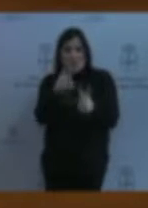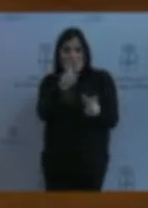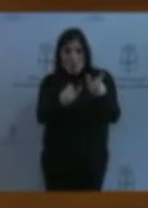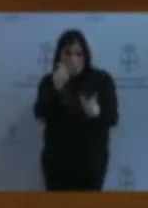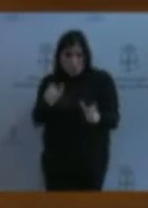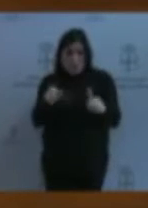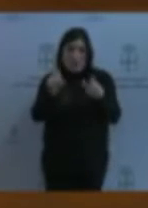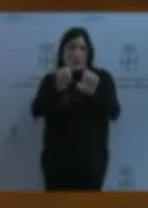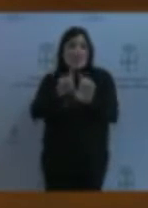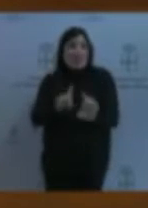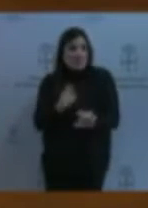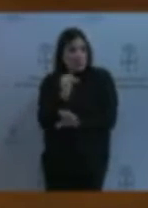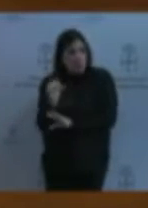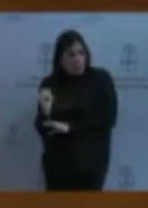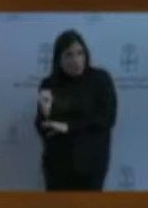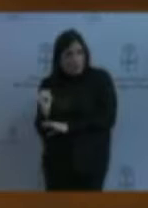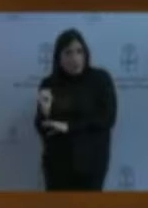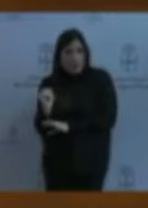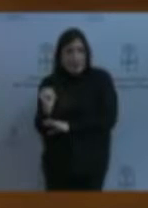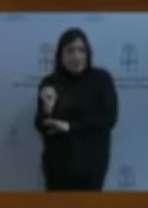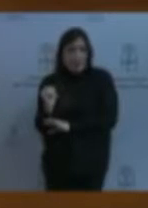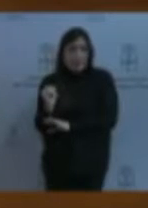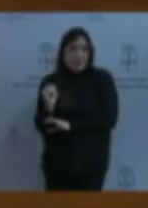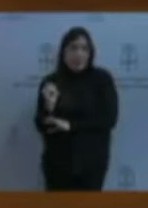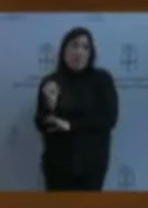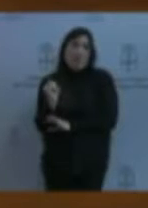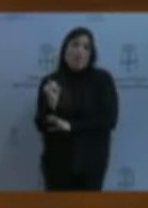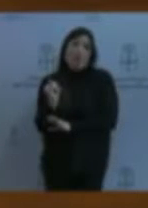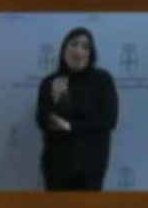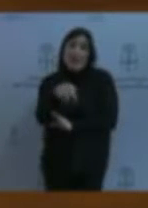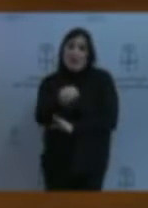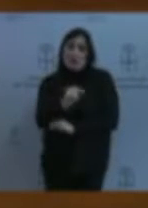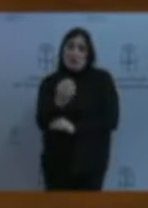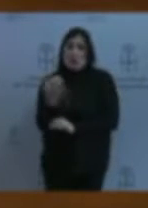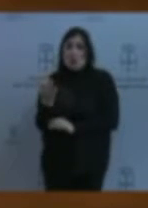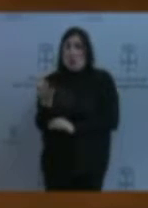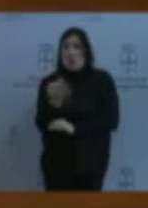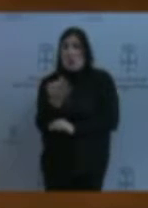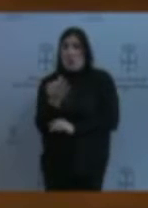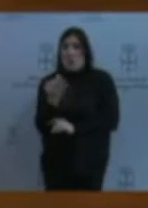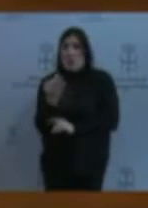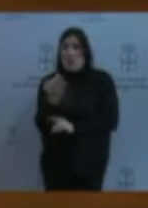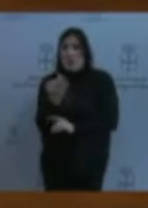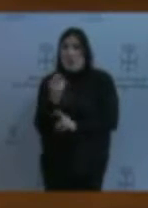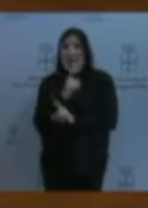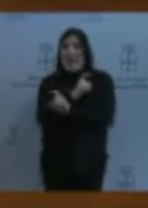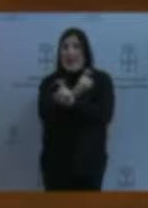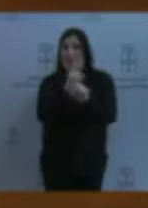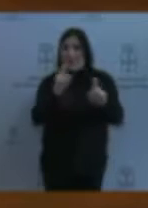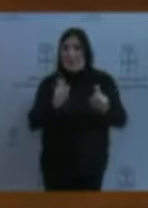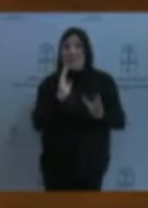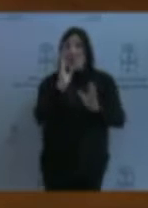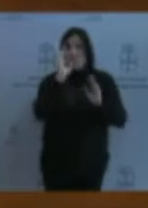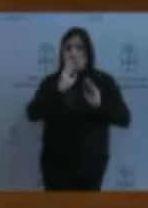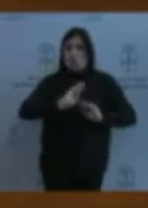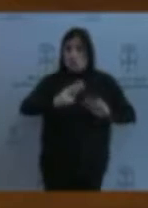que tienen que comunicar su estado de daños a través de los procedimientos